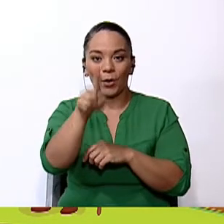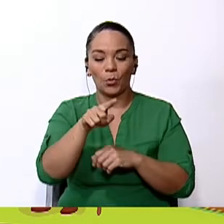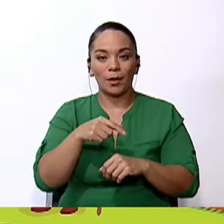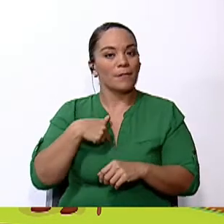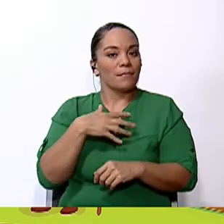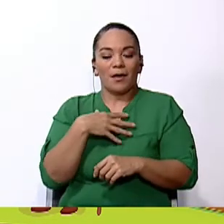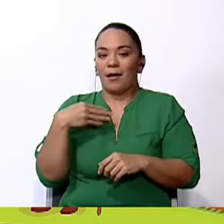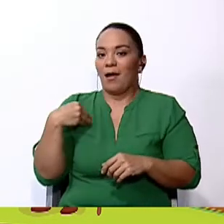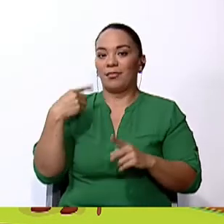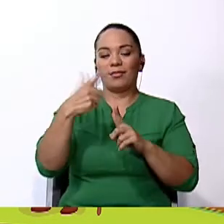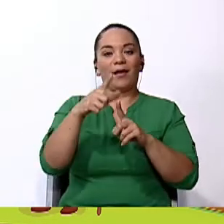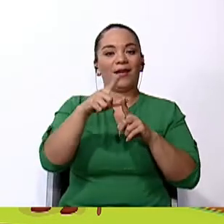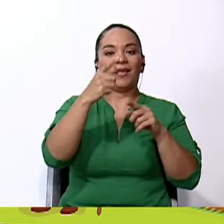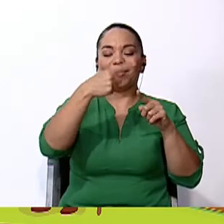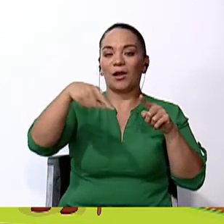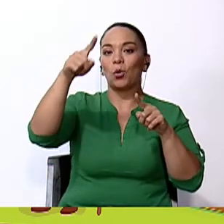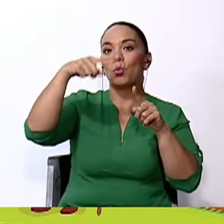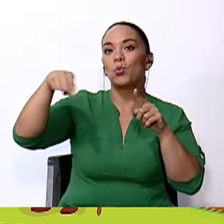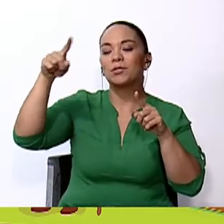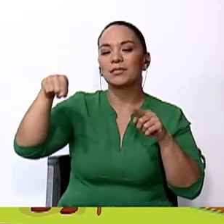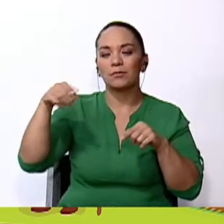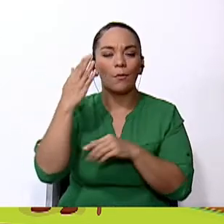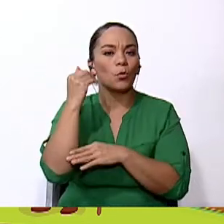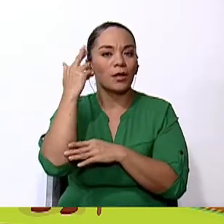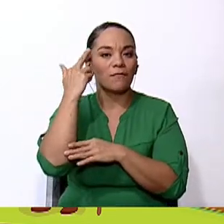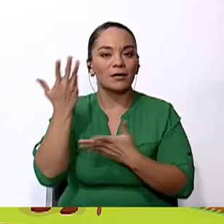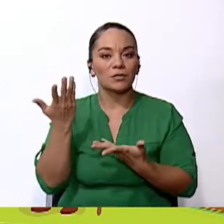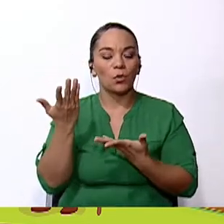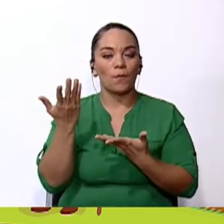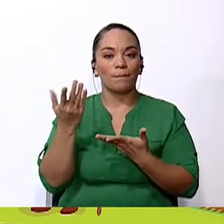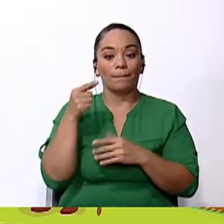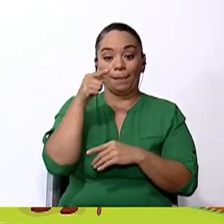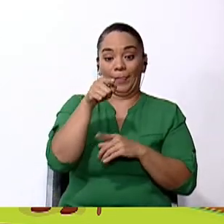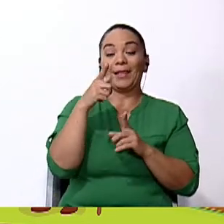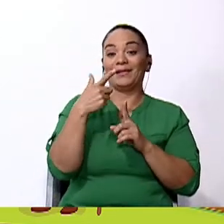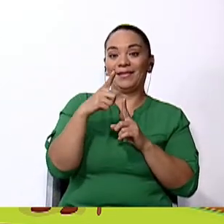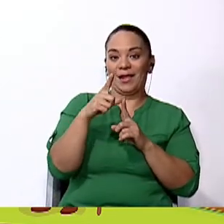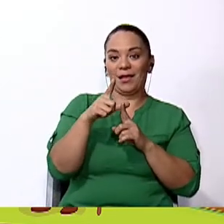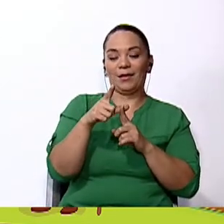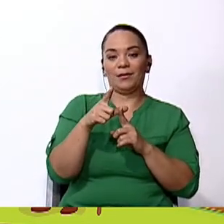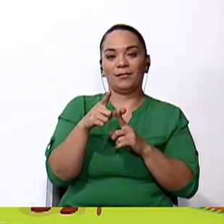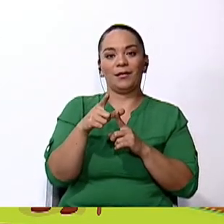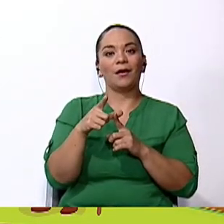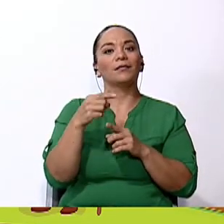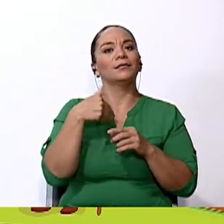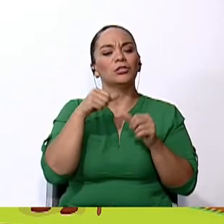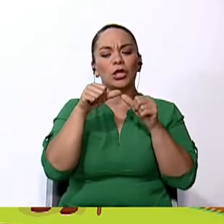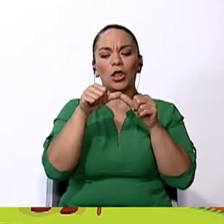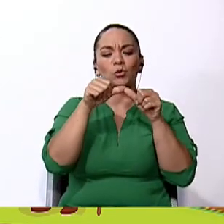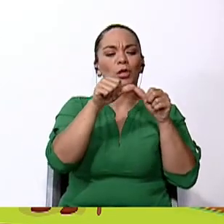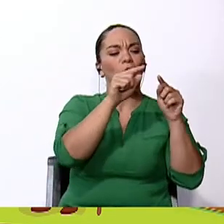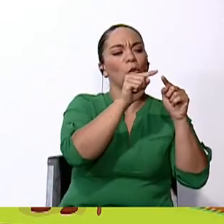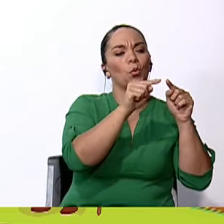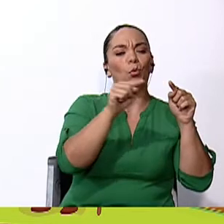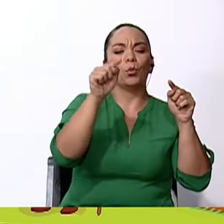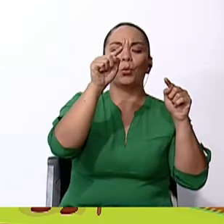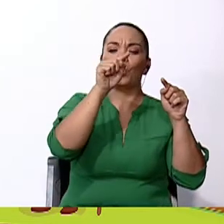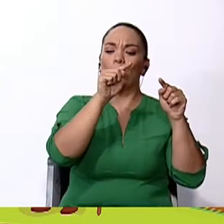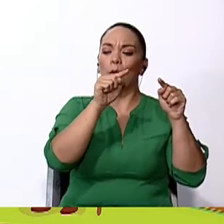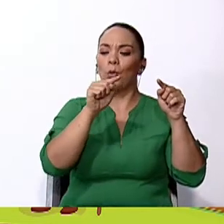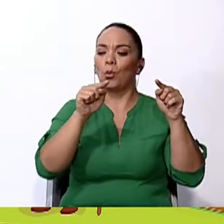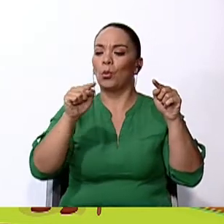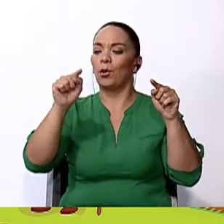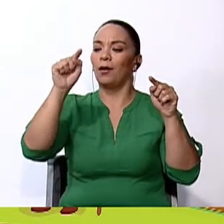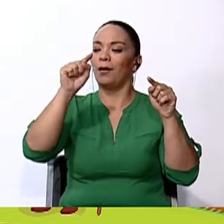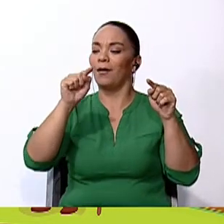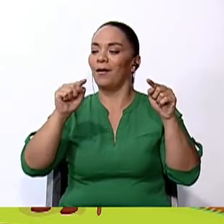me encanta la letra cursiva porque la letra cursiva lleva un trazo seguido, seguido, seguido, sin